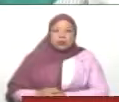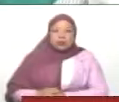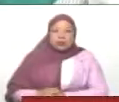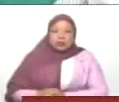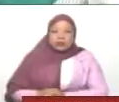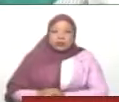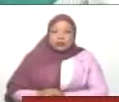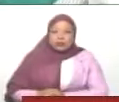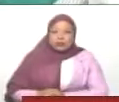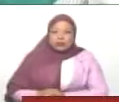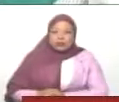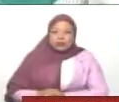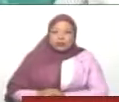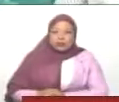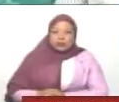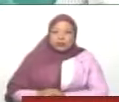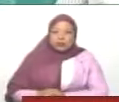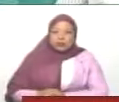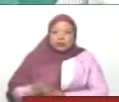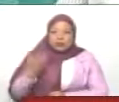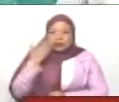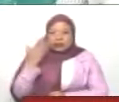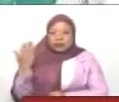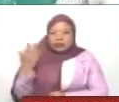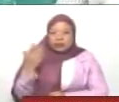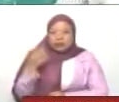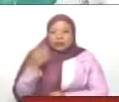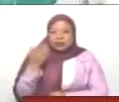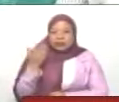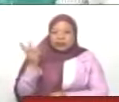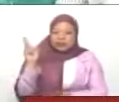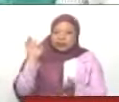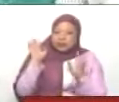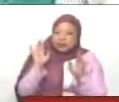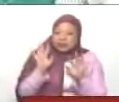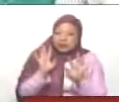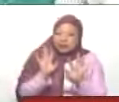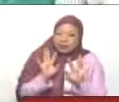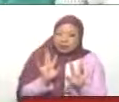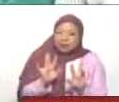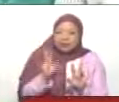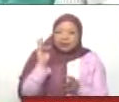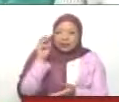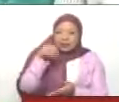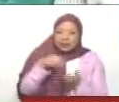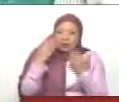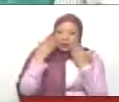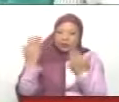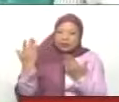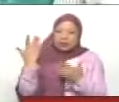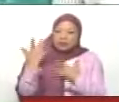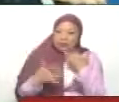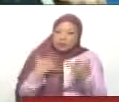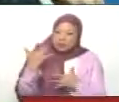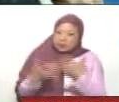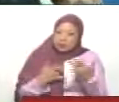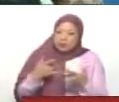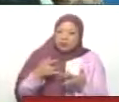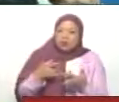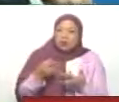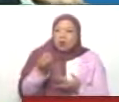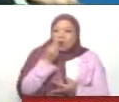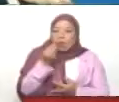Mira qué bueno. Mira, Iván Pérez Rossi, ha sido asociada tu intervención. Mira lo que llegó, los